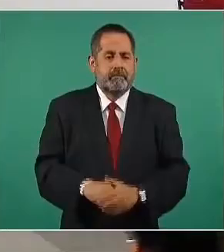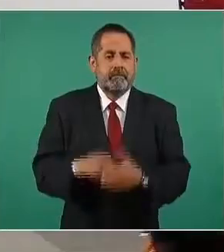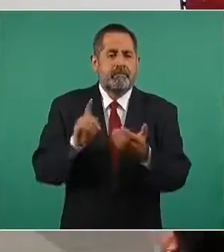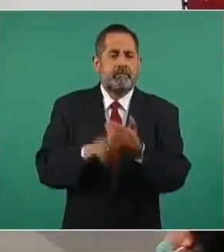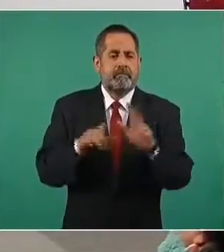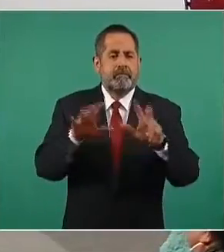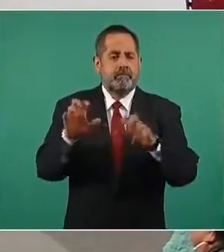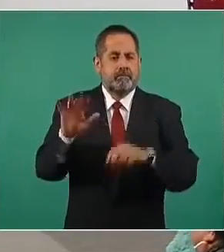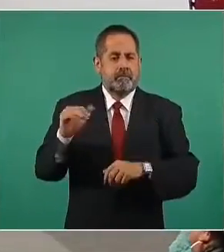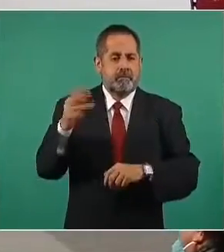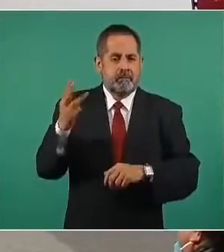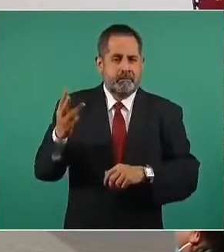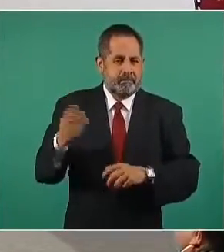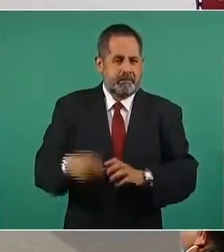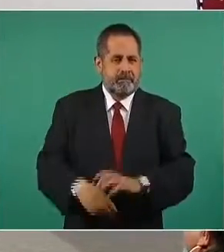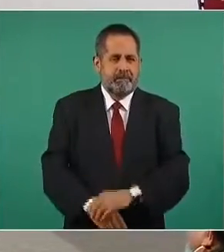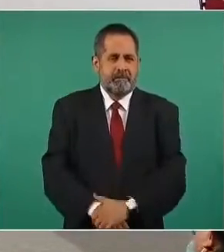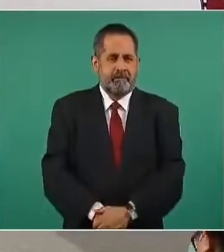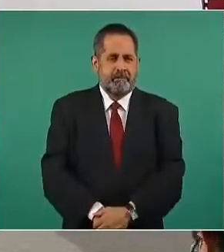1853 o 54.